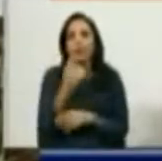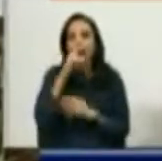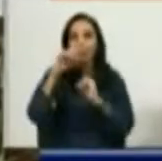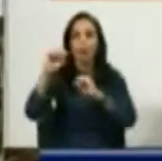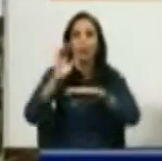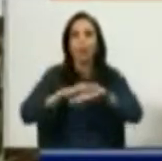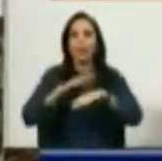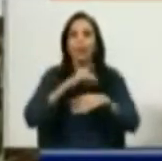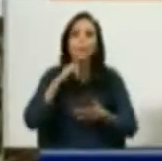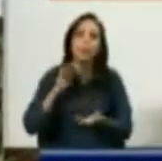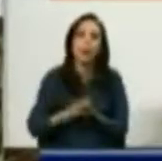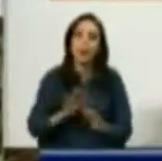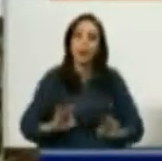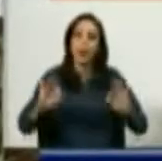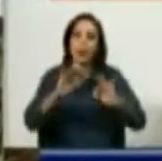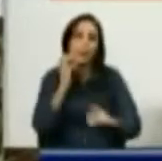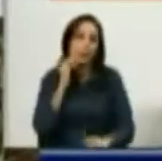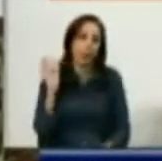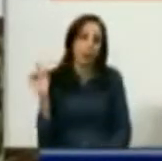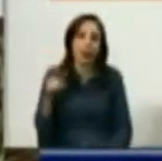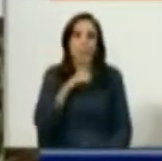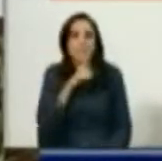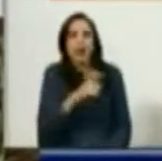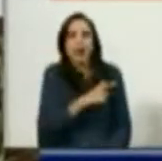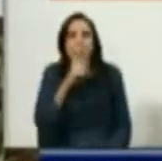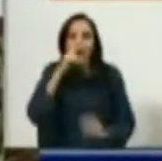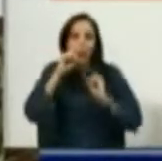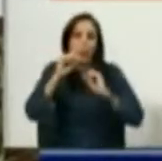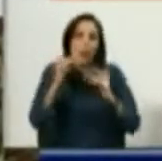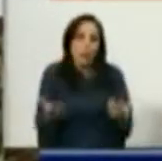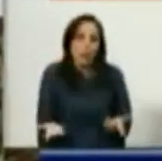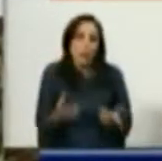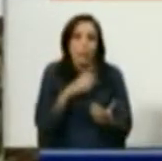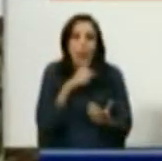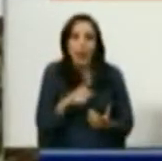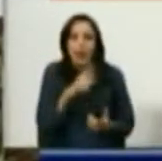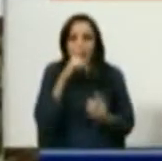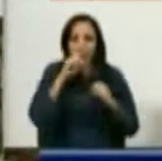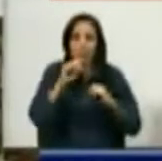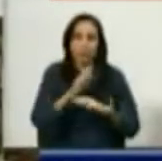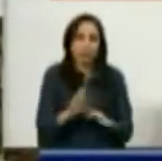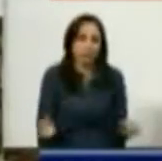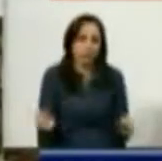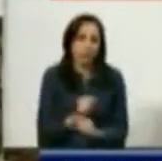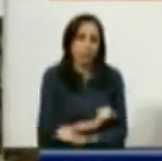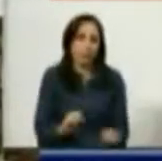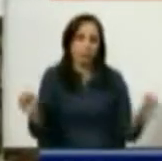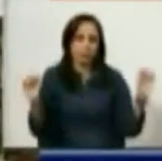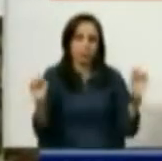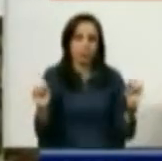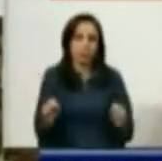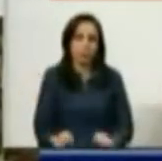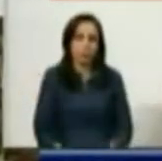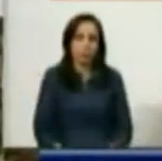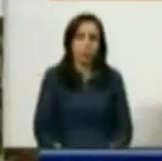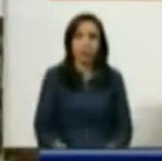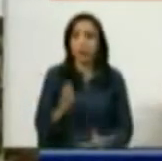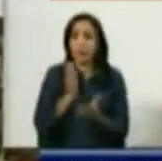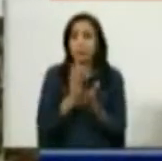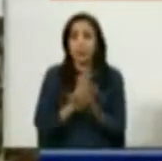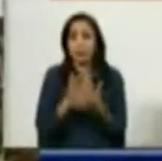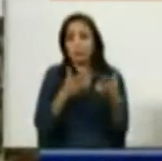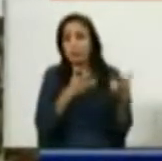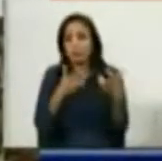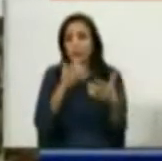matar Qué malo es Nicolás que no contribuyó esa es contra eso nos estamos enfrentando